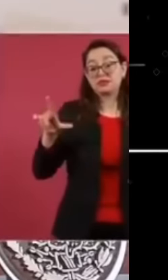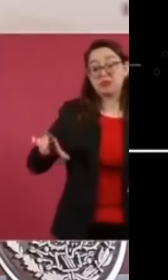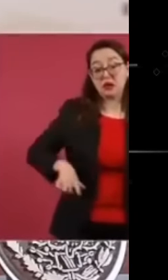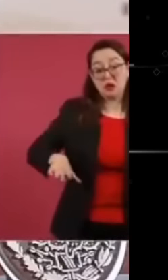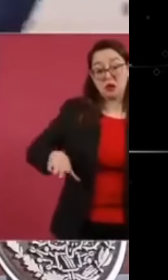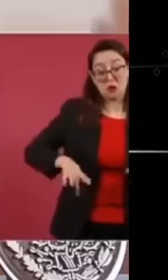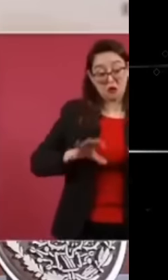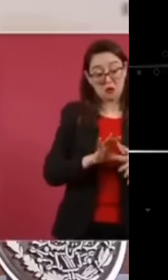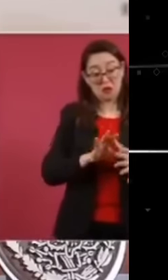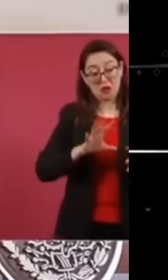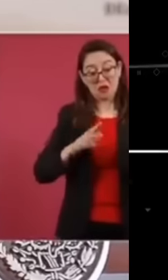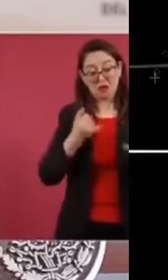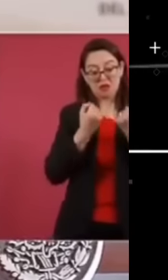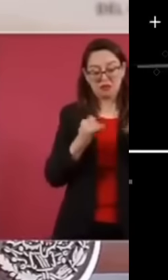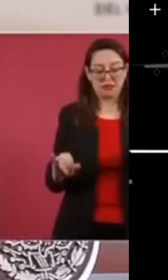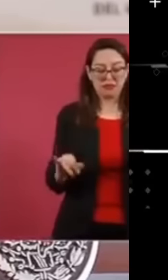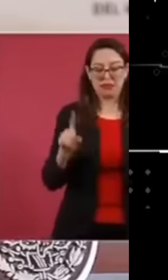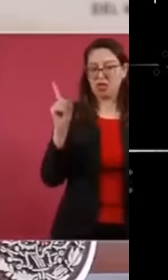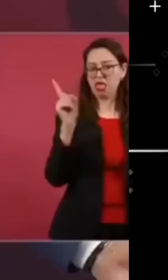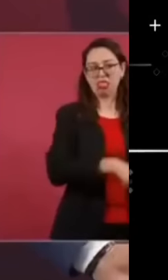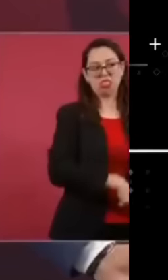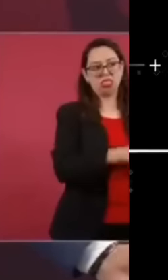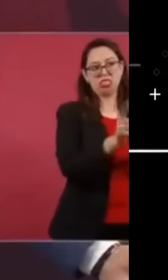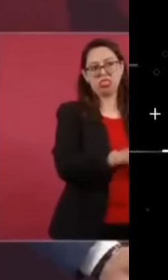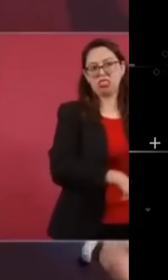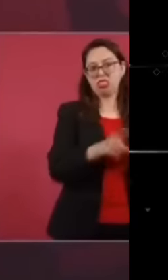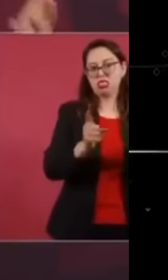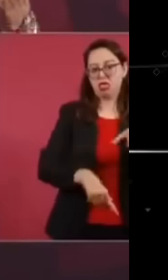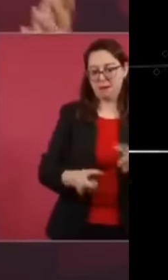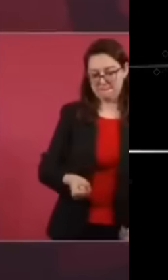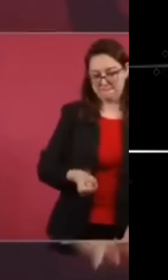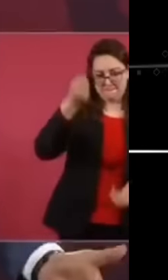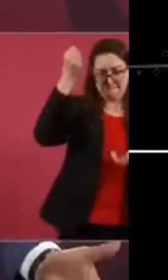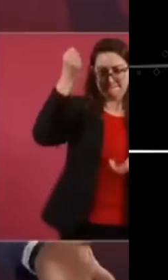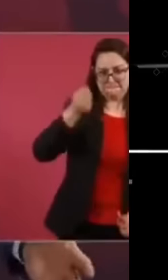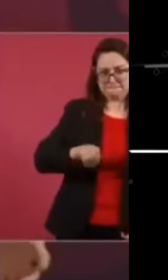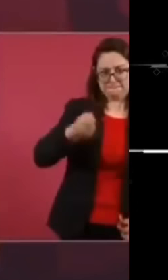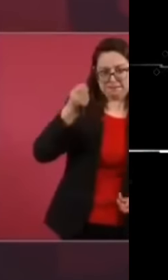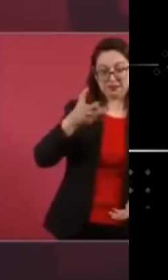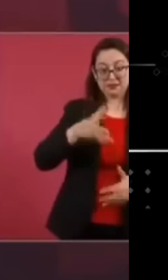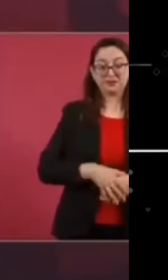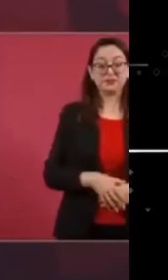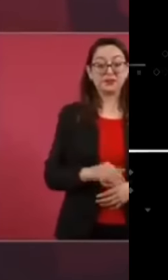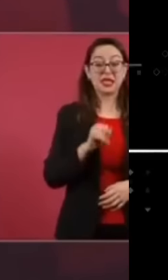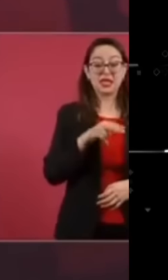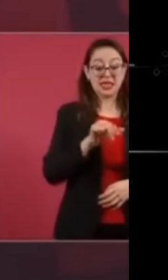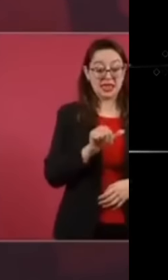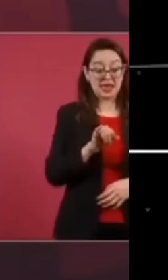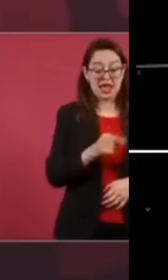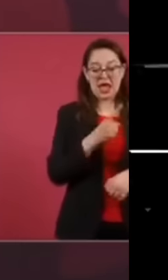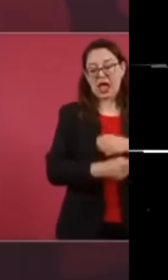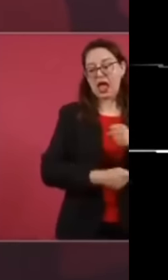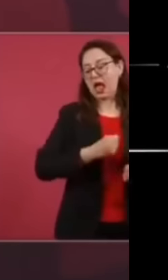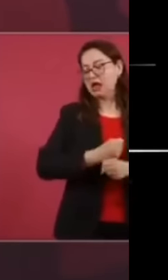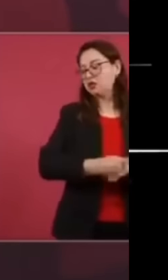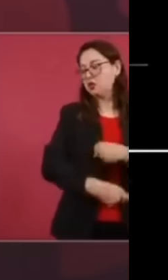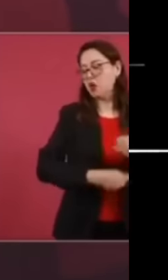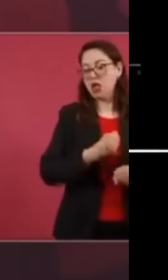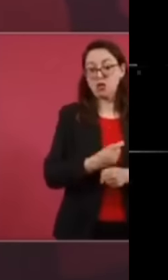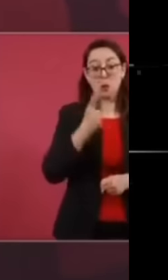imagínense cuánto nos vamos a ahorrar si nada más el instituto de la transparencia son 1 millones de